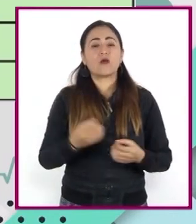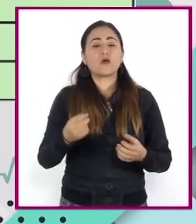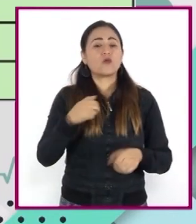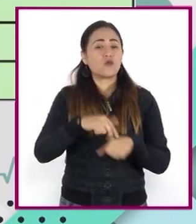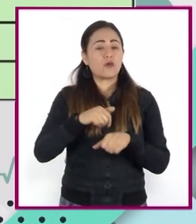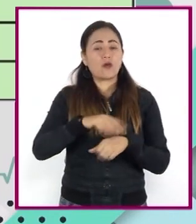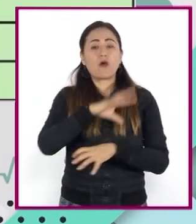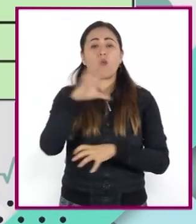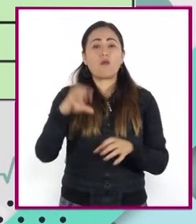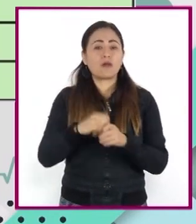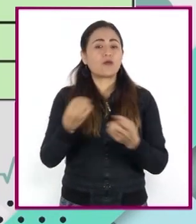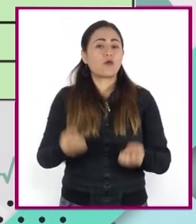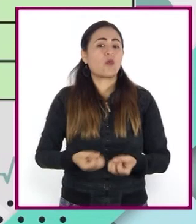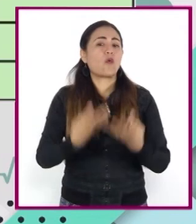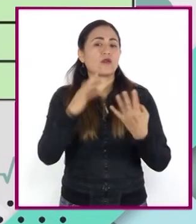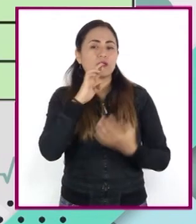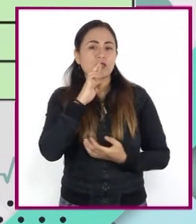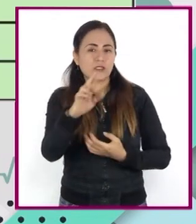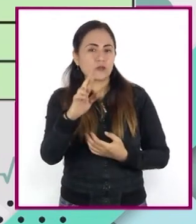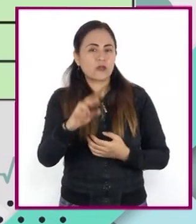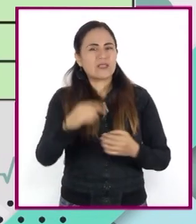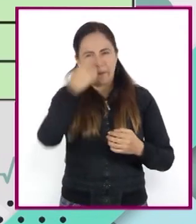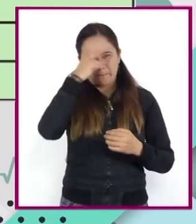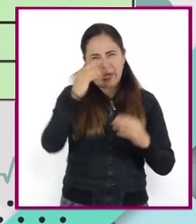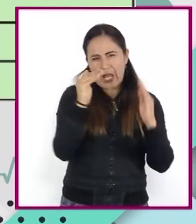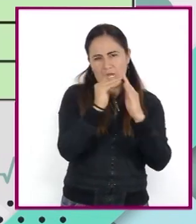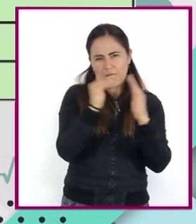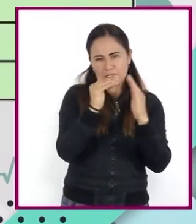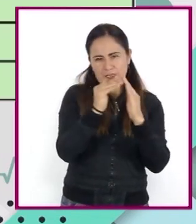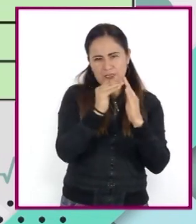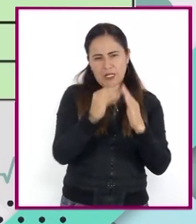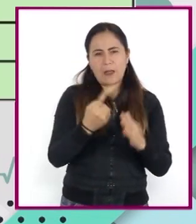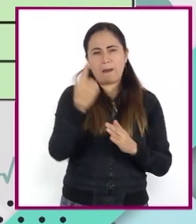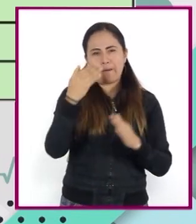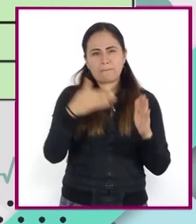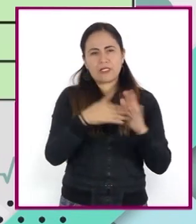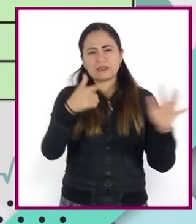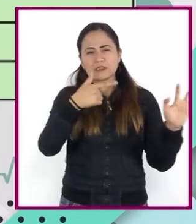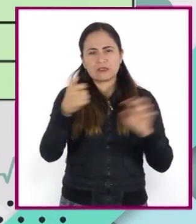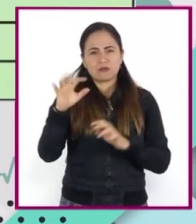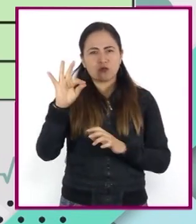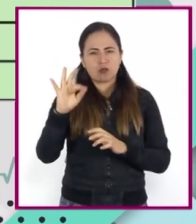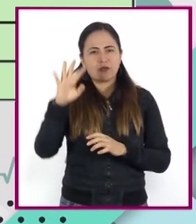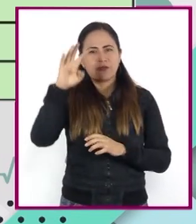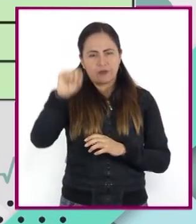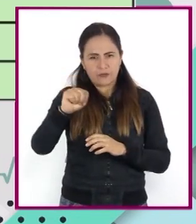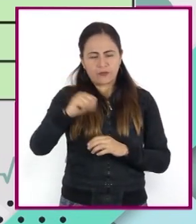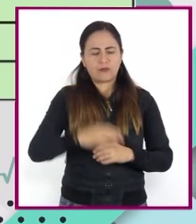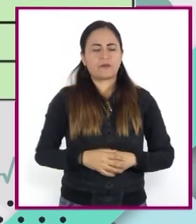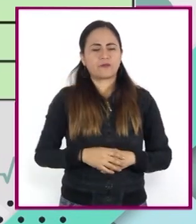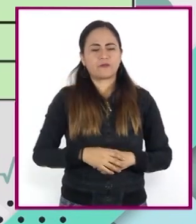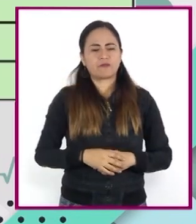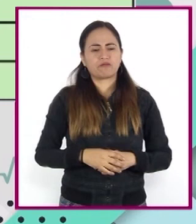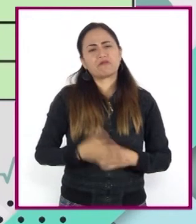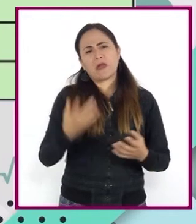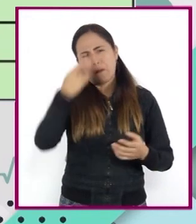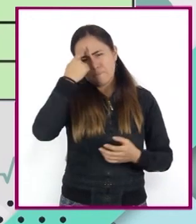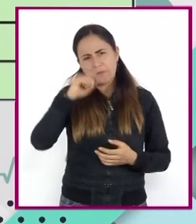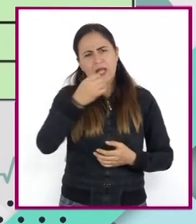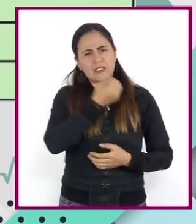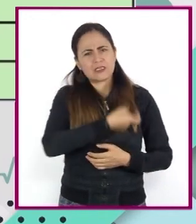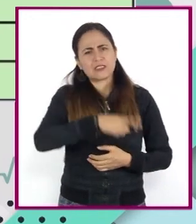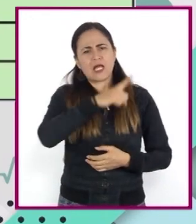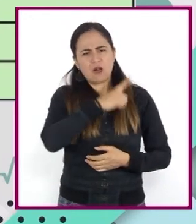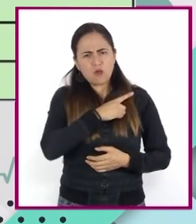la segunda categoría de artículos para el hogar fue de 1749. Para productos de salud y belleza